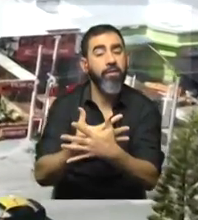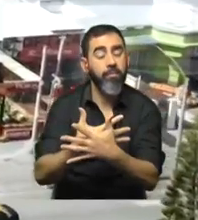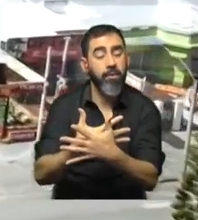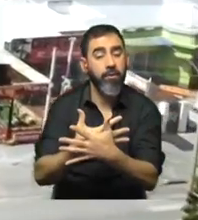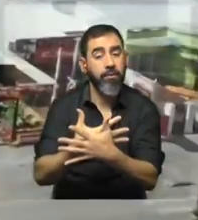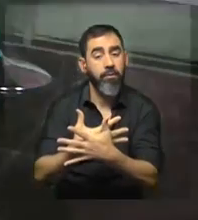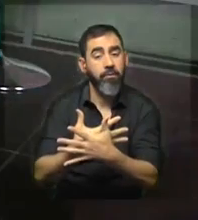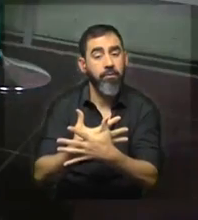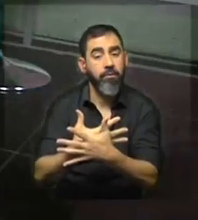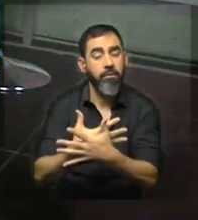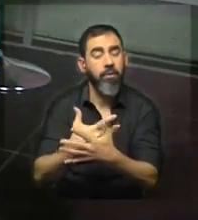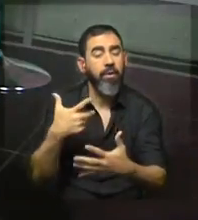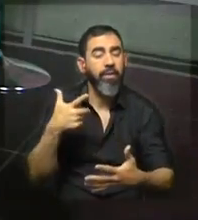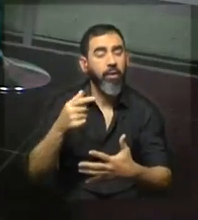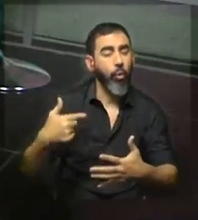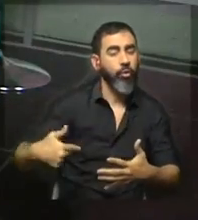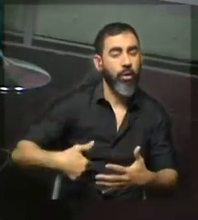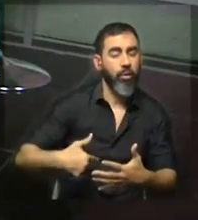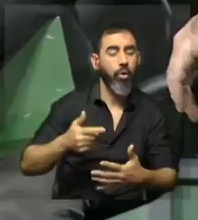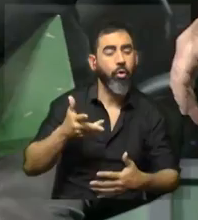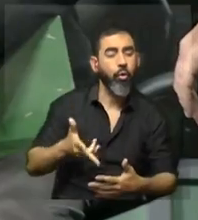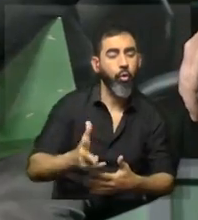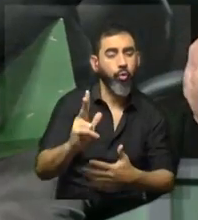de, creo que fue un tiroteo. En Rocha.